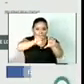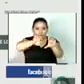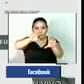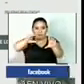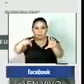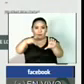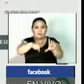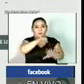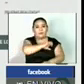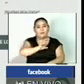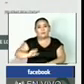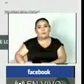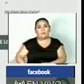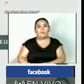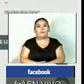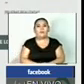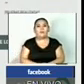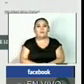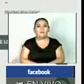en El Salvador.